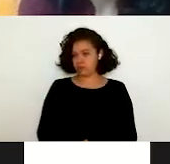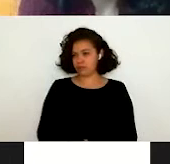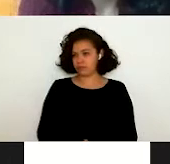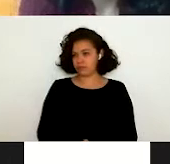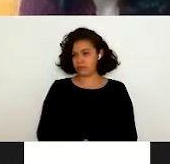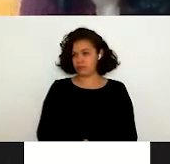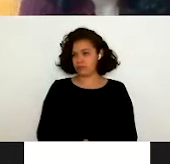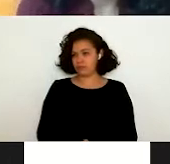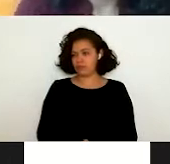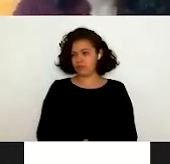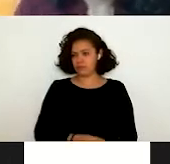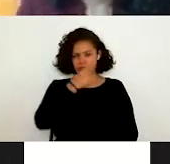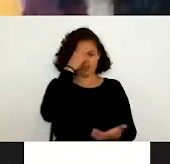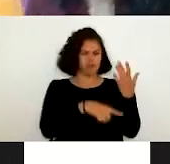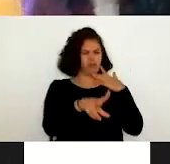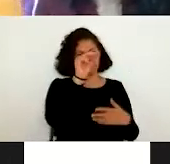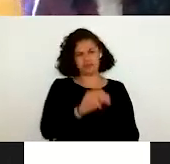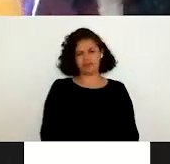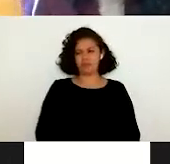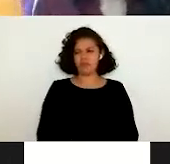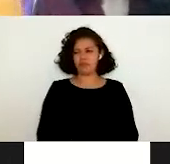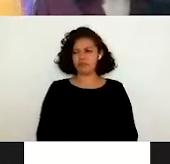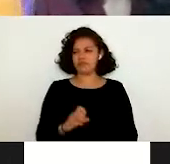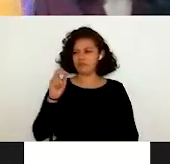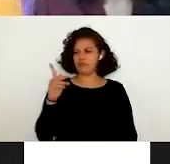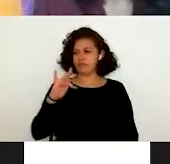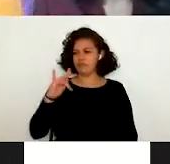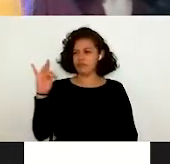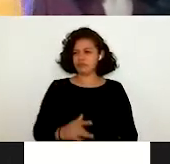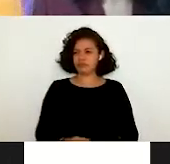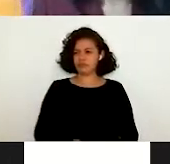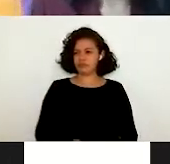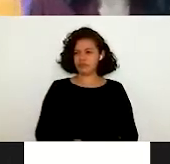No, creo que no. Ok, muchas gracias. Gracias.